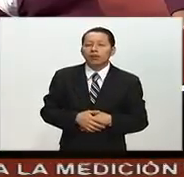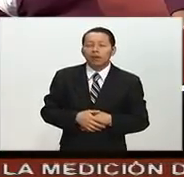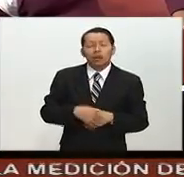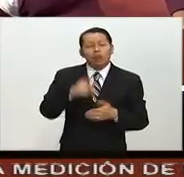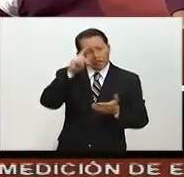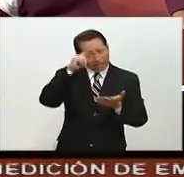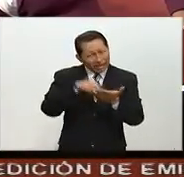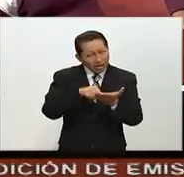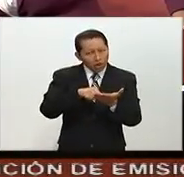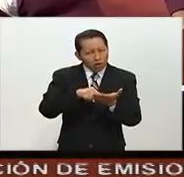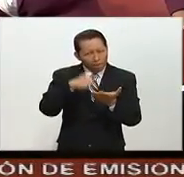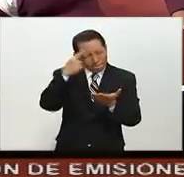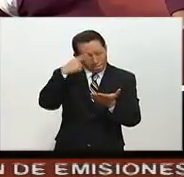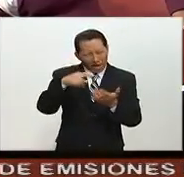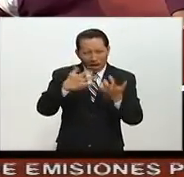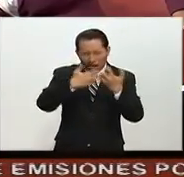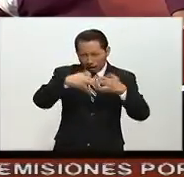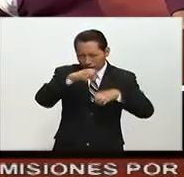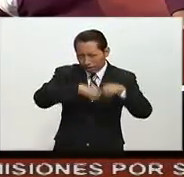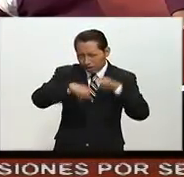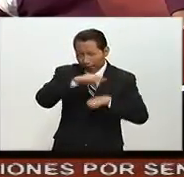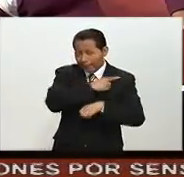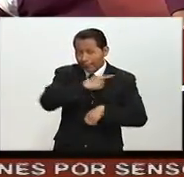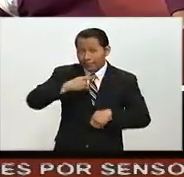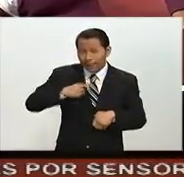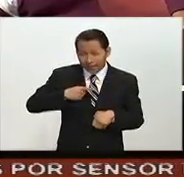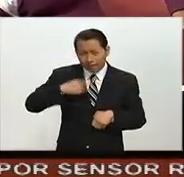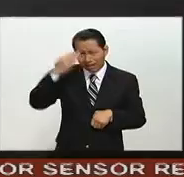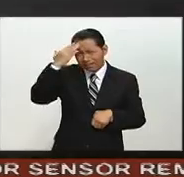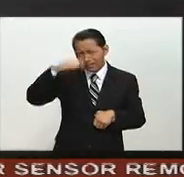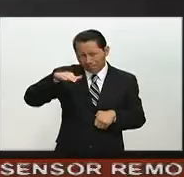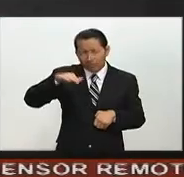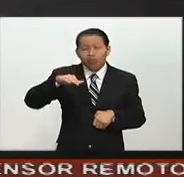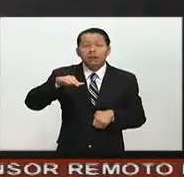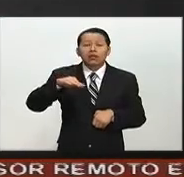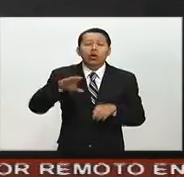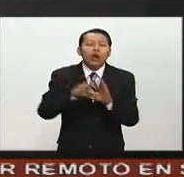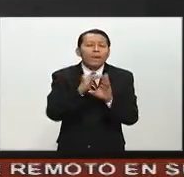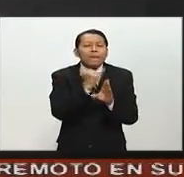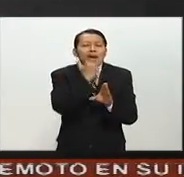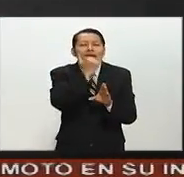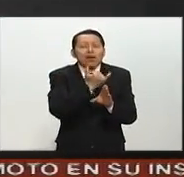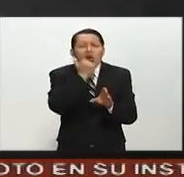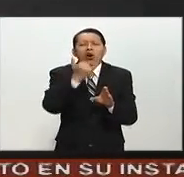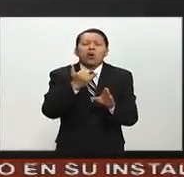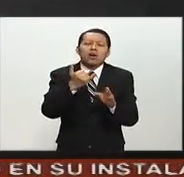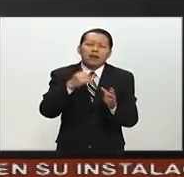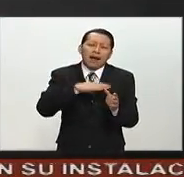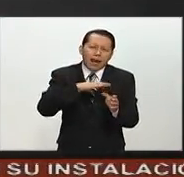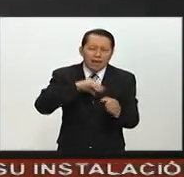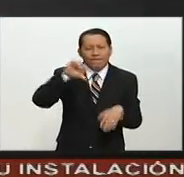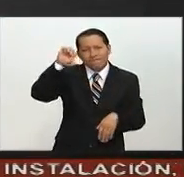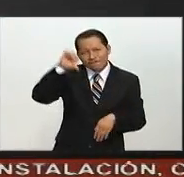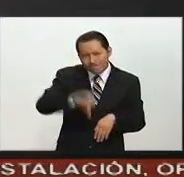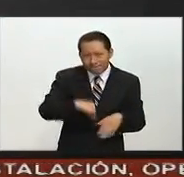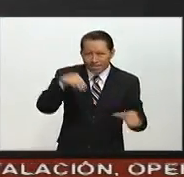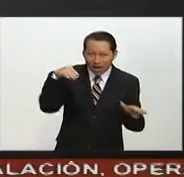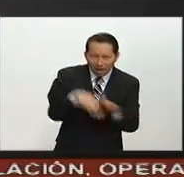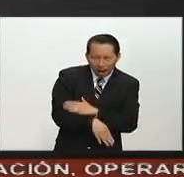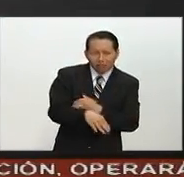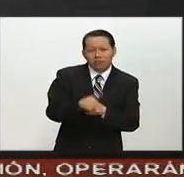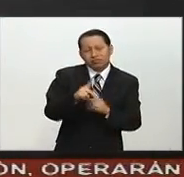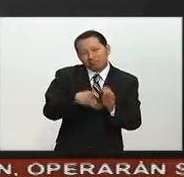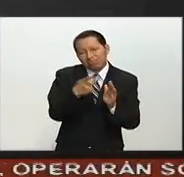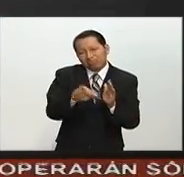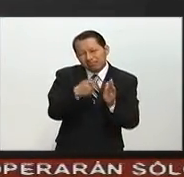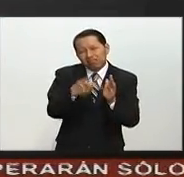que tener para ser exitoso la capacidad de saber desde el principio que la va a regar y va a fracasar 1000 veces. Entonces, pues lo único es